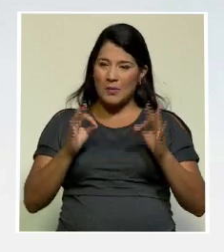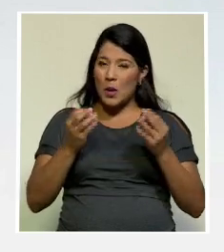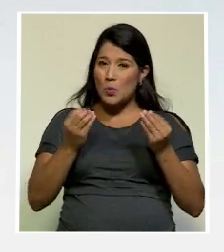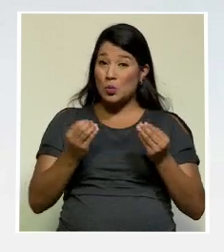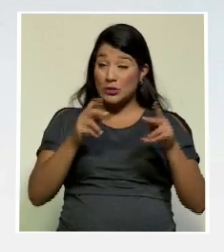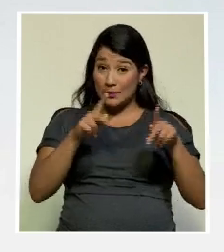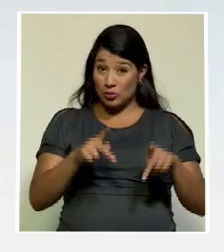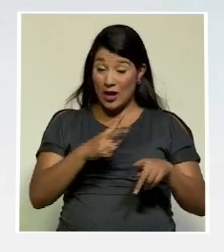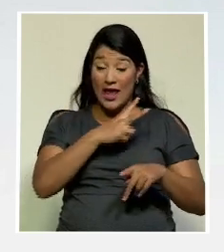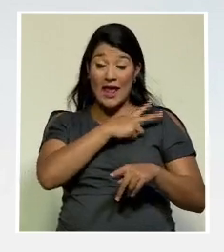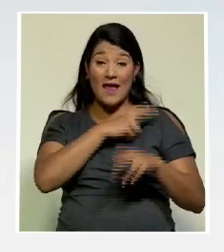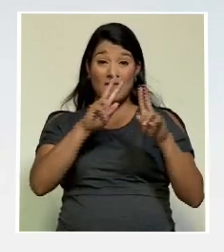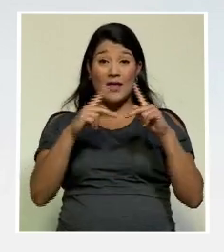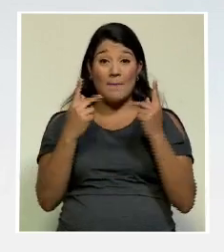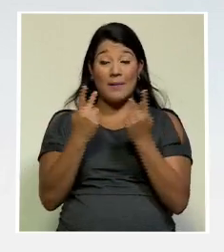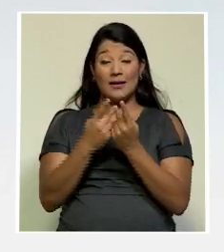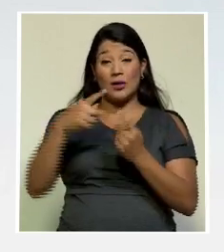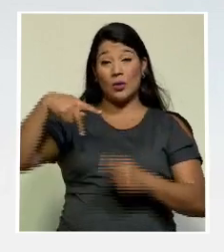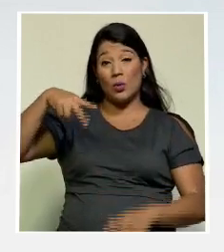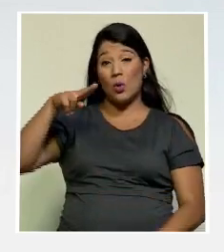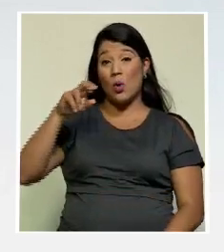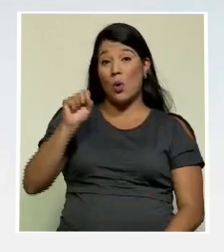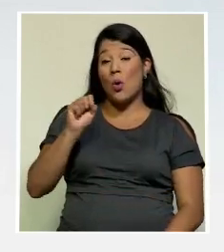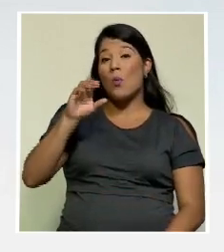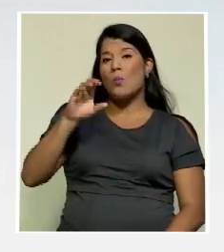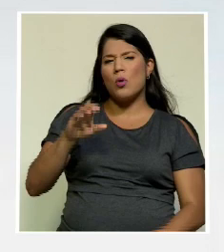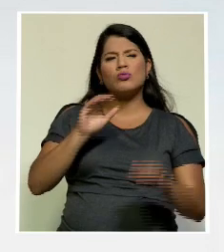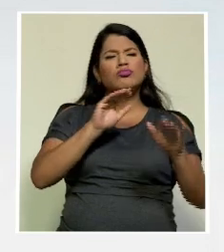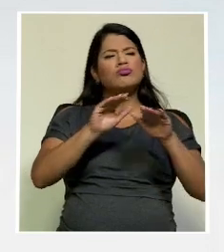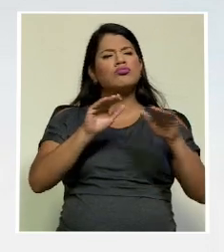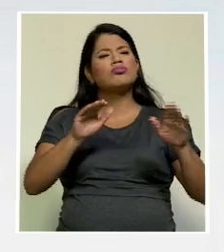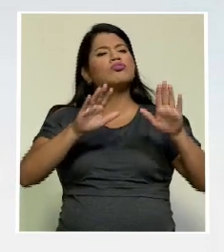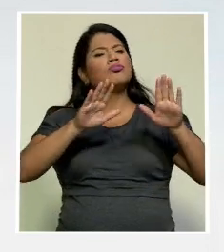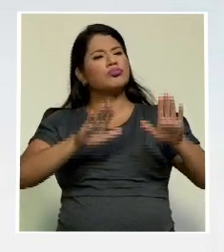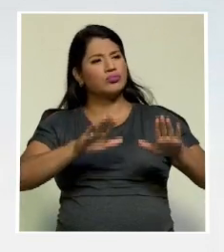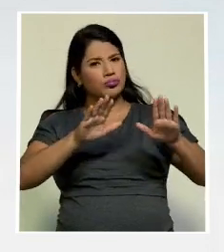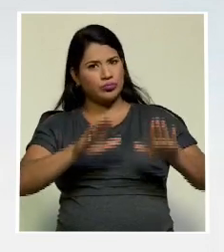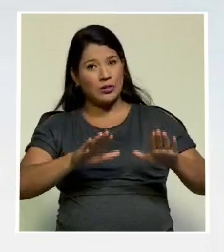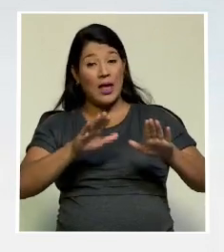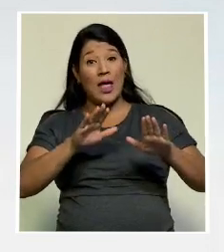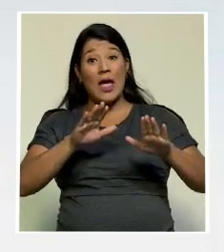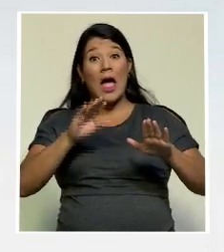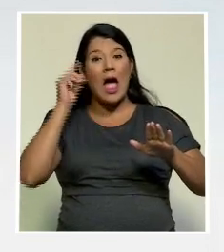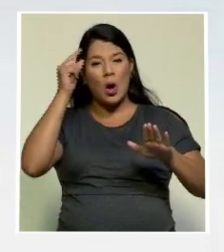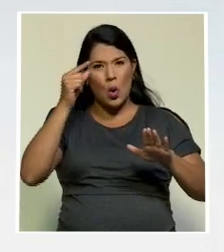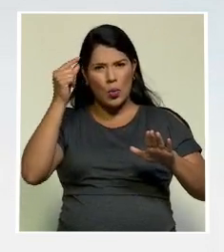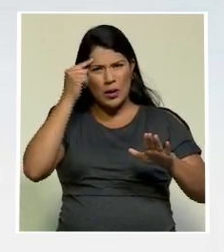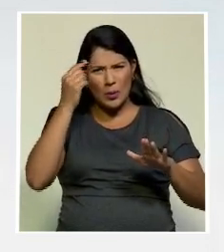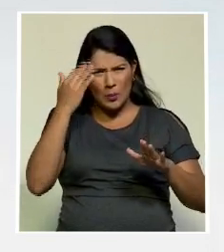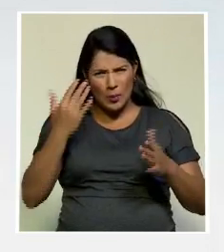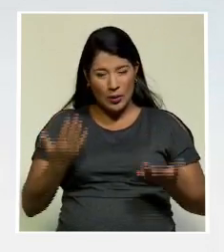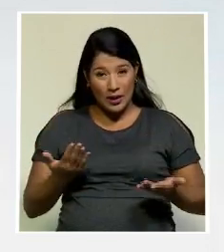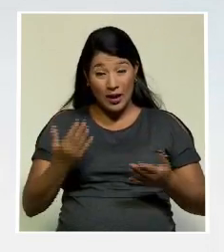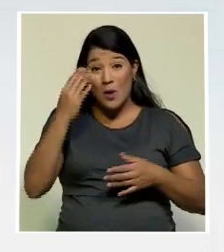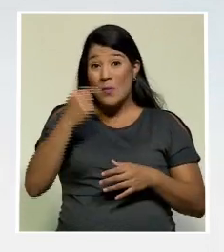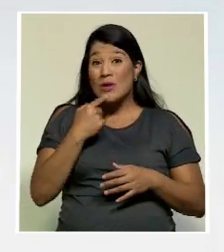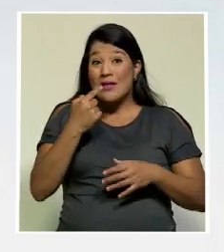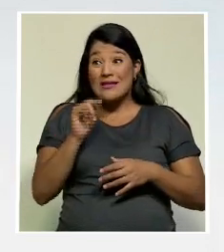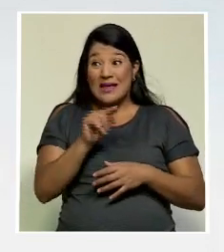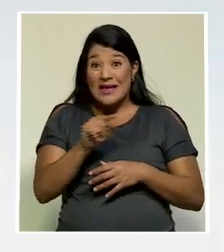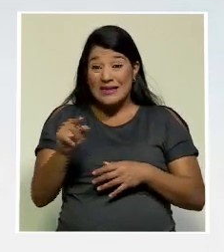del Partido Unidad Social Cristiana llamó a la cordura y racionalidad al Poder Ejecutivo, pues él asegura que son